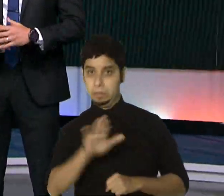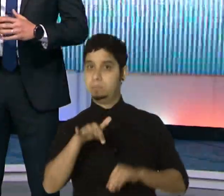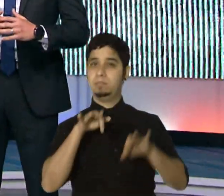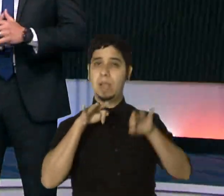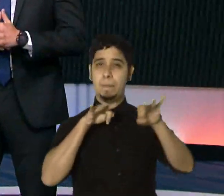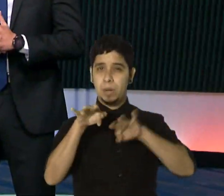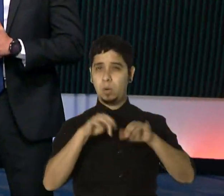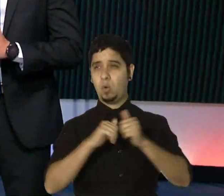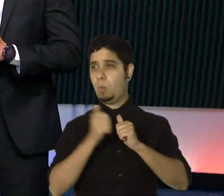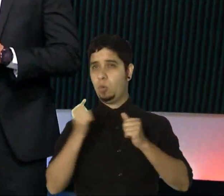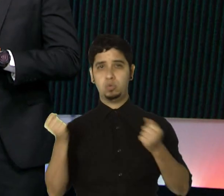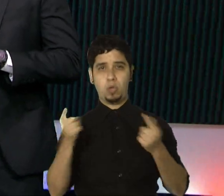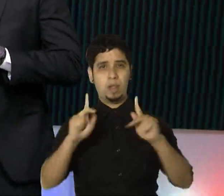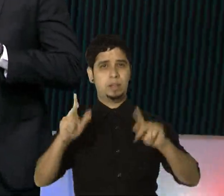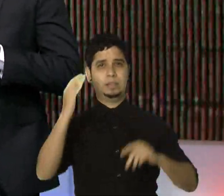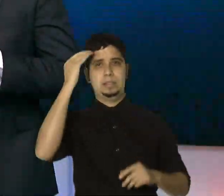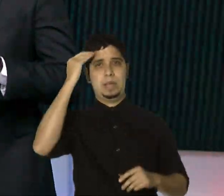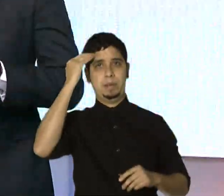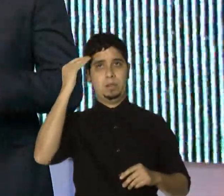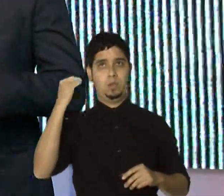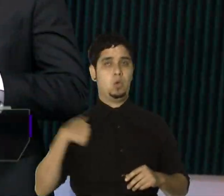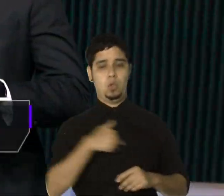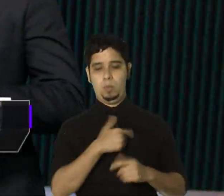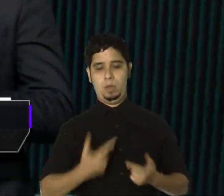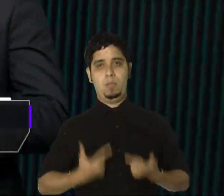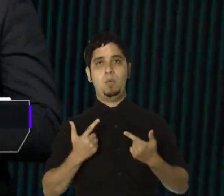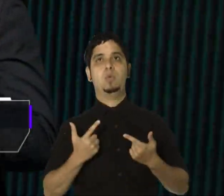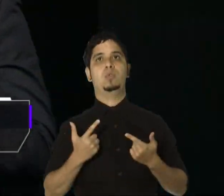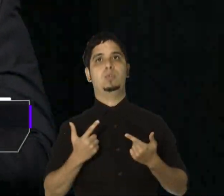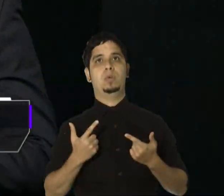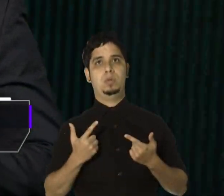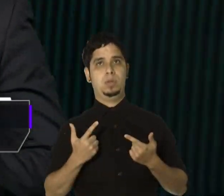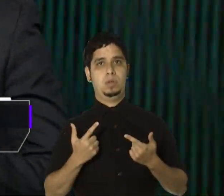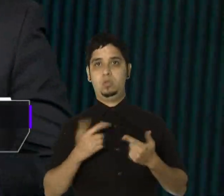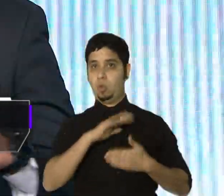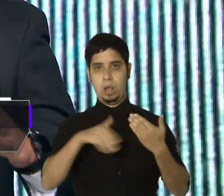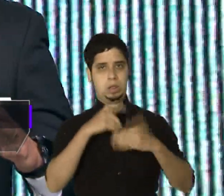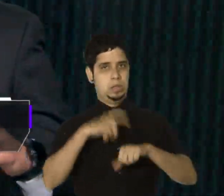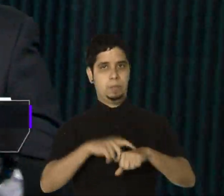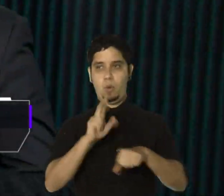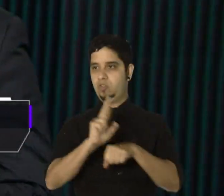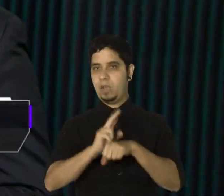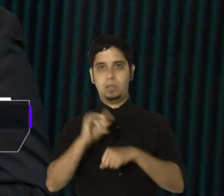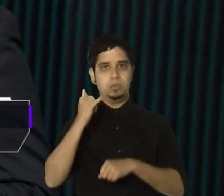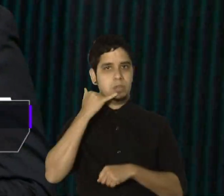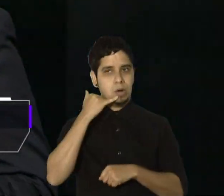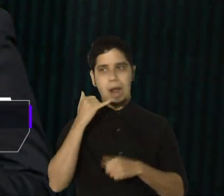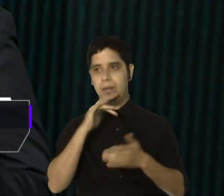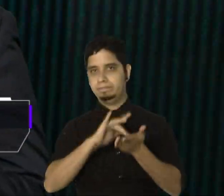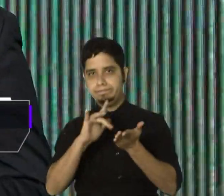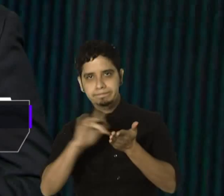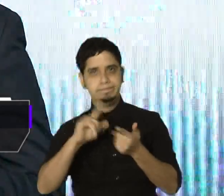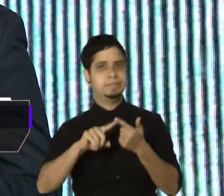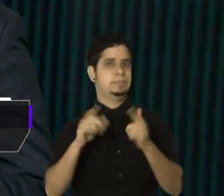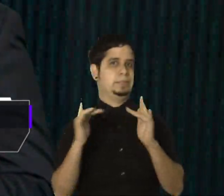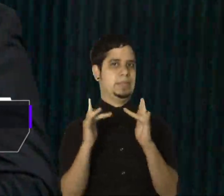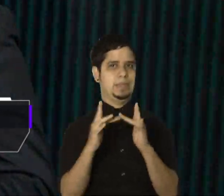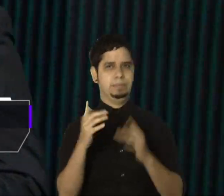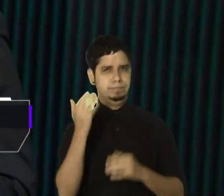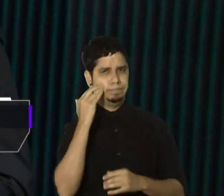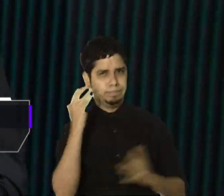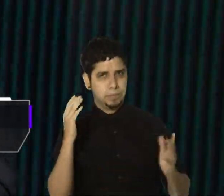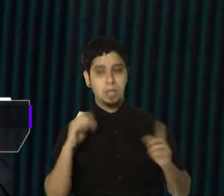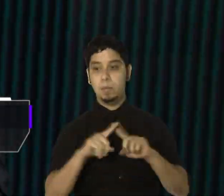Como todos sabemos, vivimos en una época donde vivimos en los celulares, vivimos en el mundo del Internet. Y es importante entender